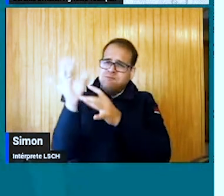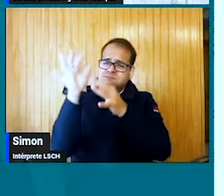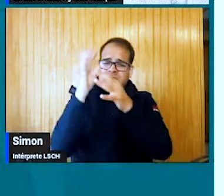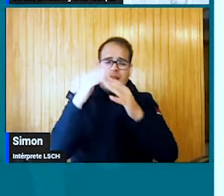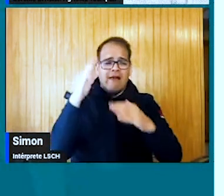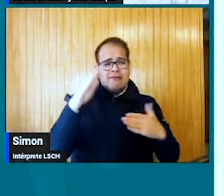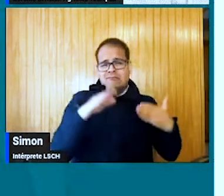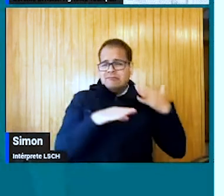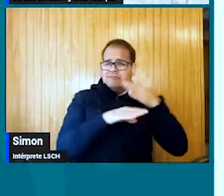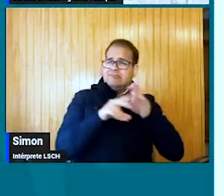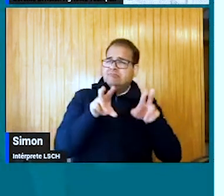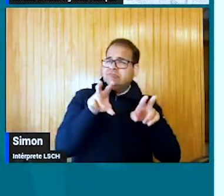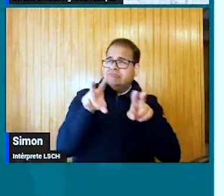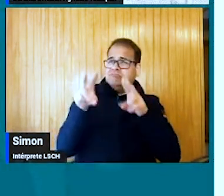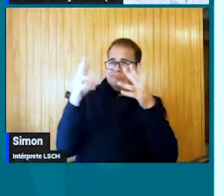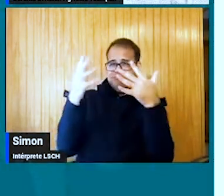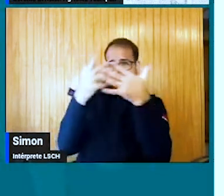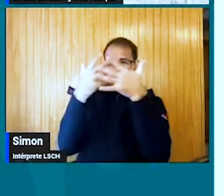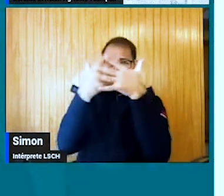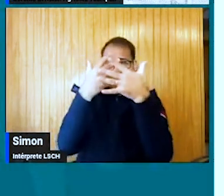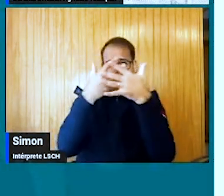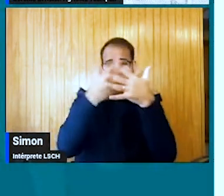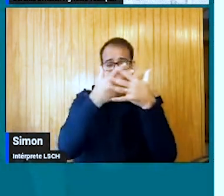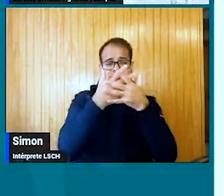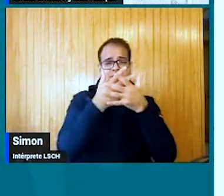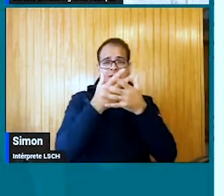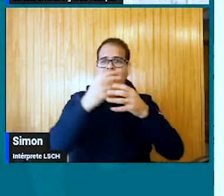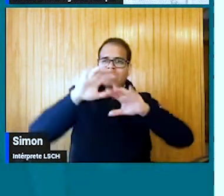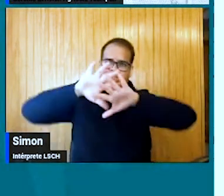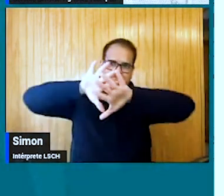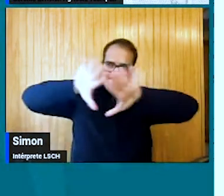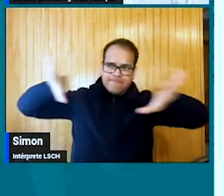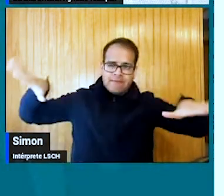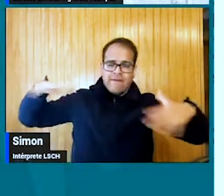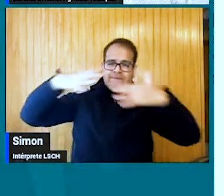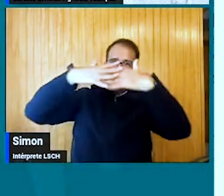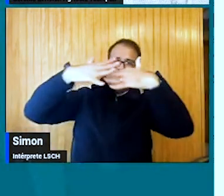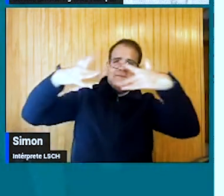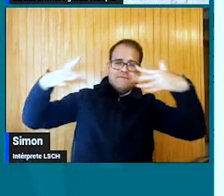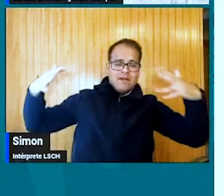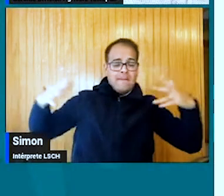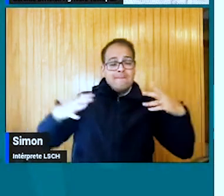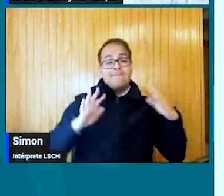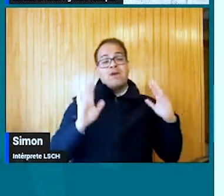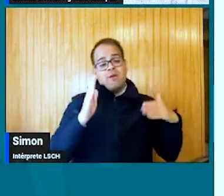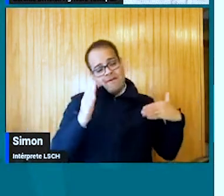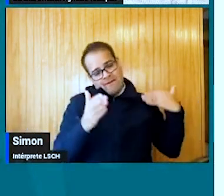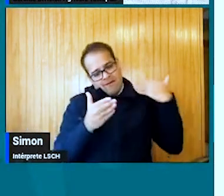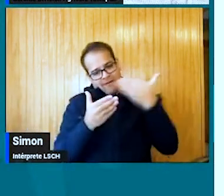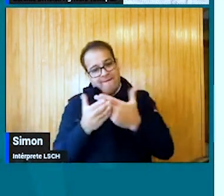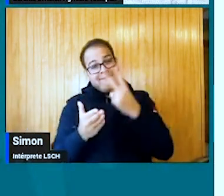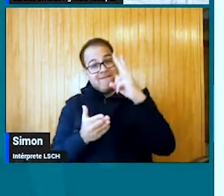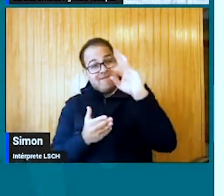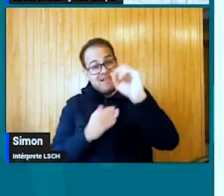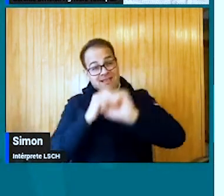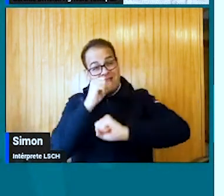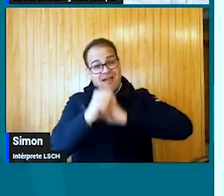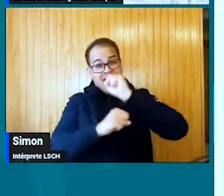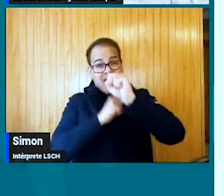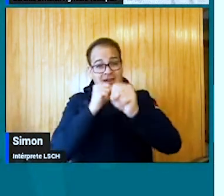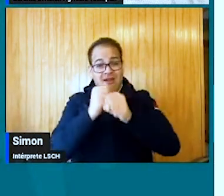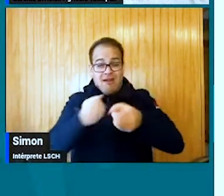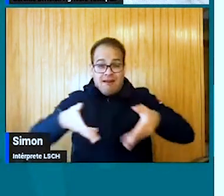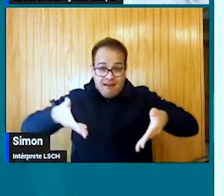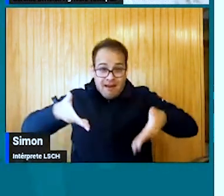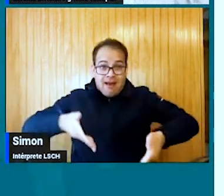como superhéroes. Terminamos con el humo. Pero 20 años después estamos aquí,